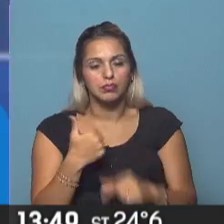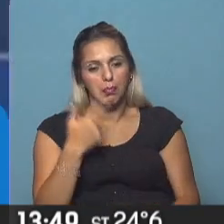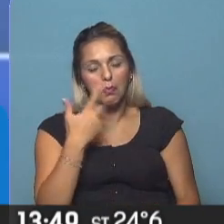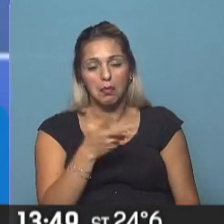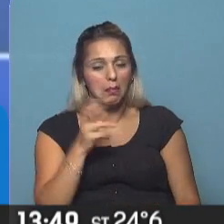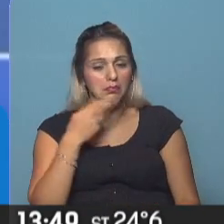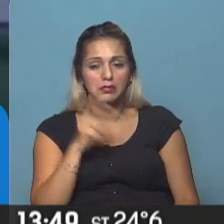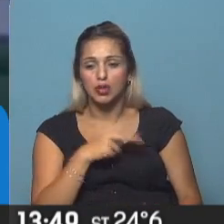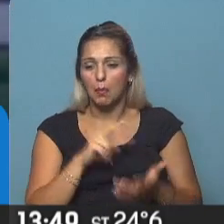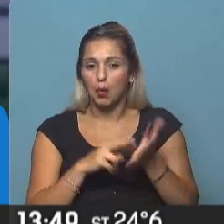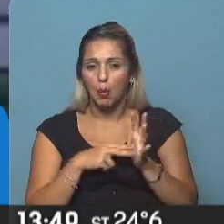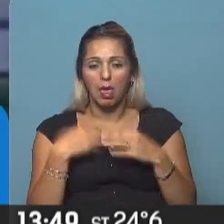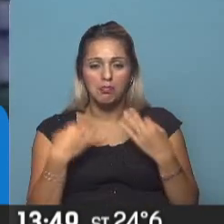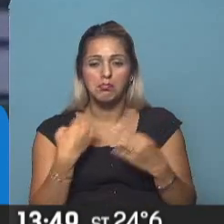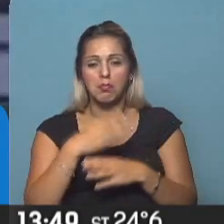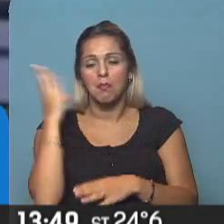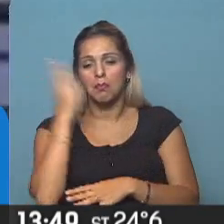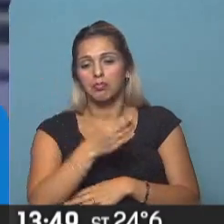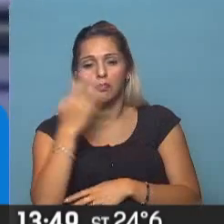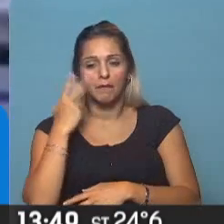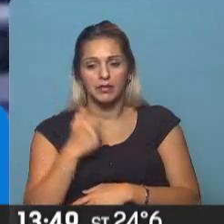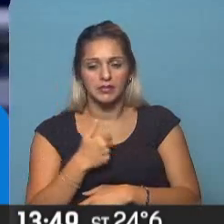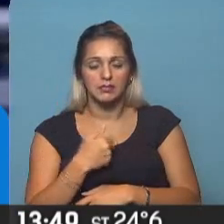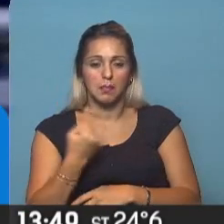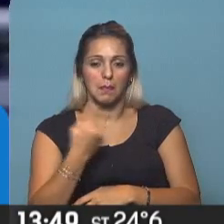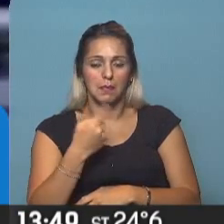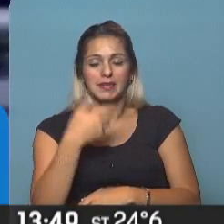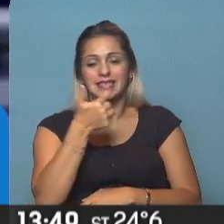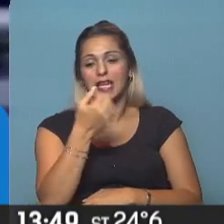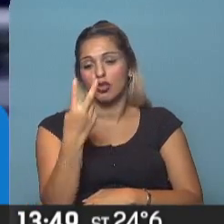problemas en superar al francés en el primer set, 6-2 en el último.